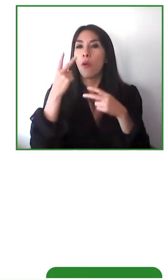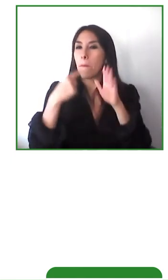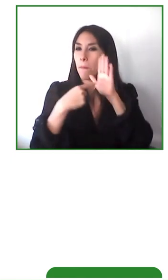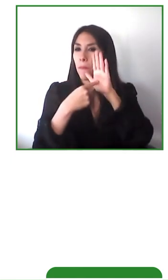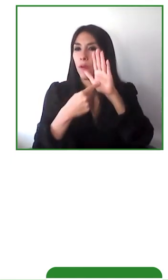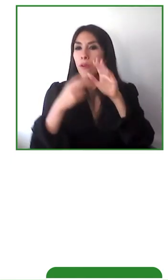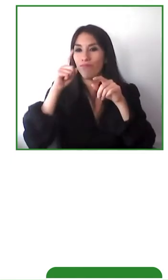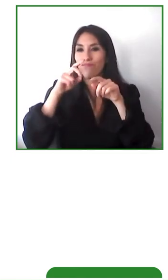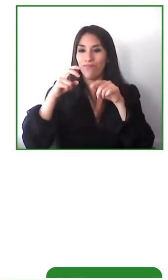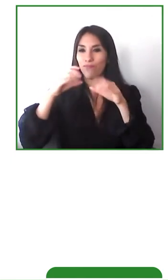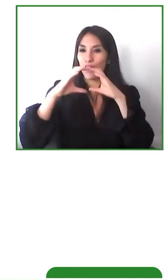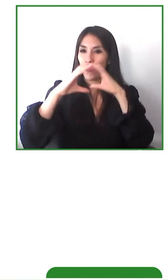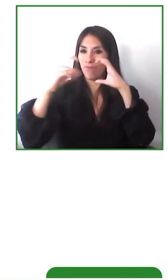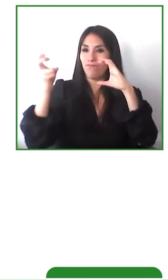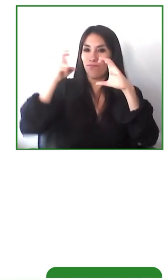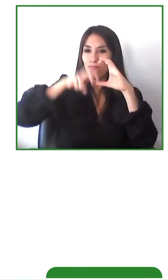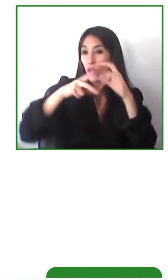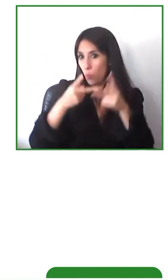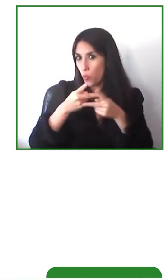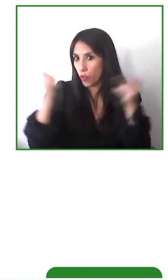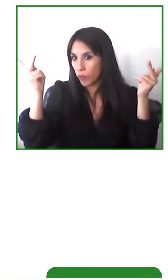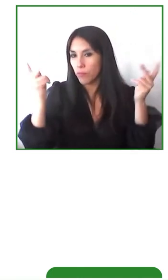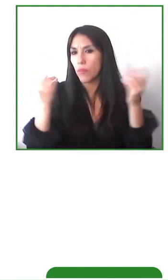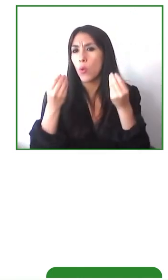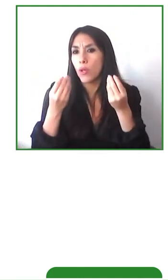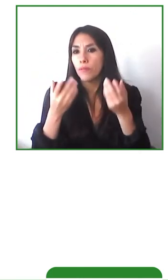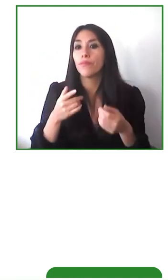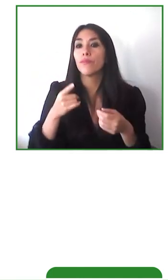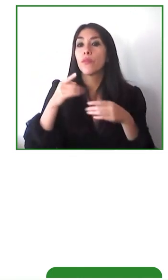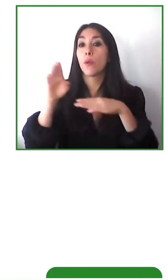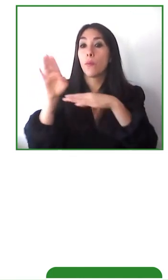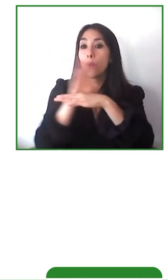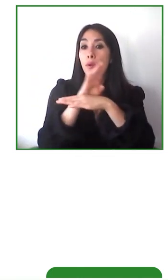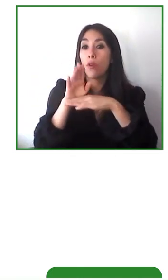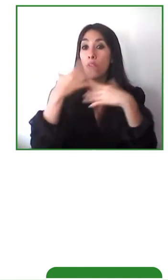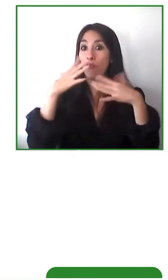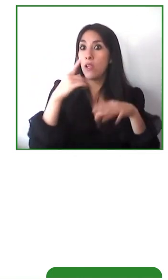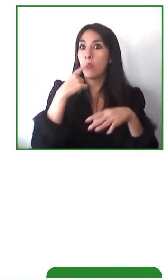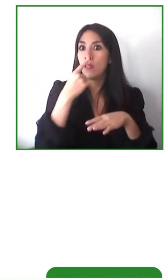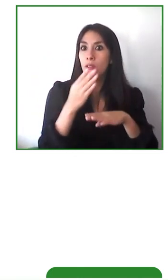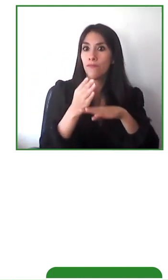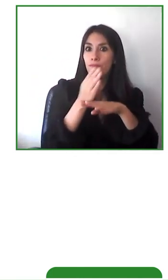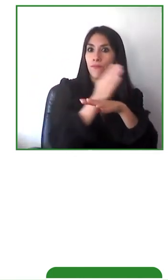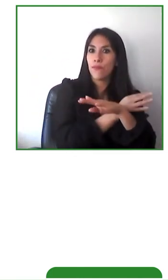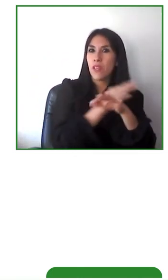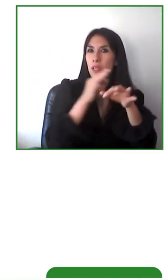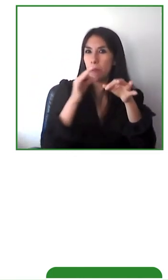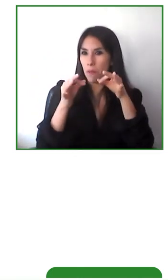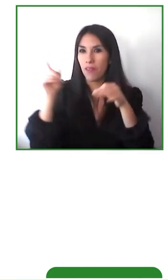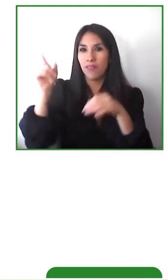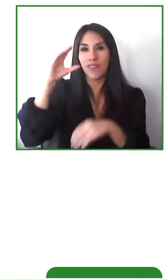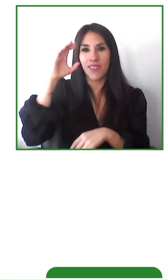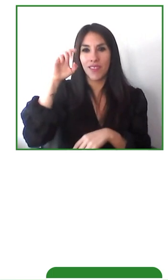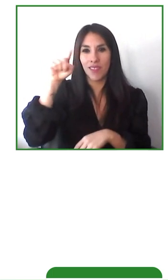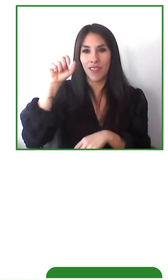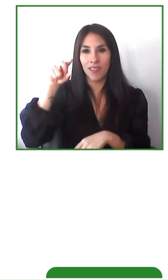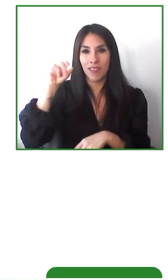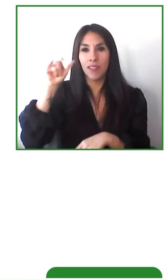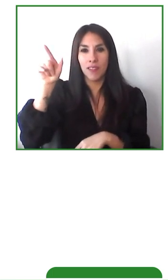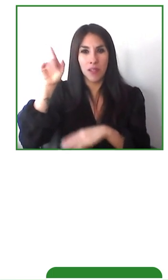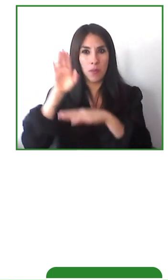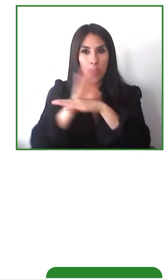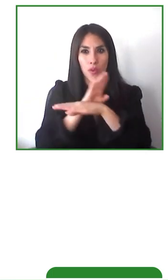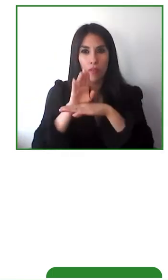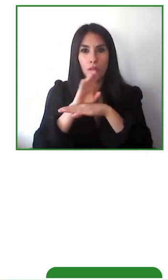empresa, como bien había dicho Cesarina anteriormente, el nombre de la empresa es MassFactory. Somos una spin-off de la